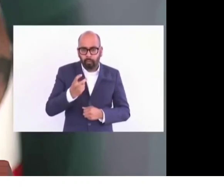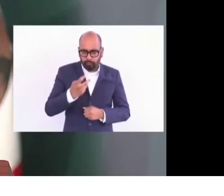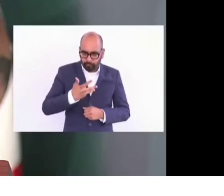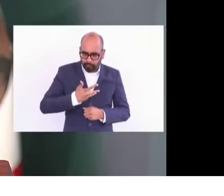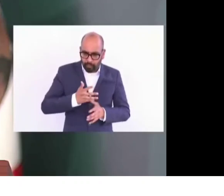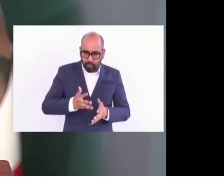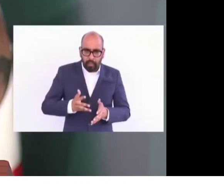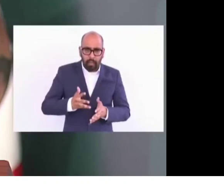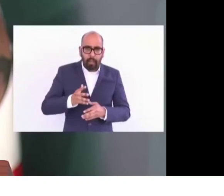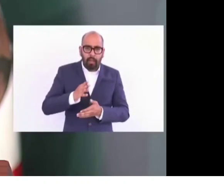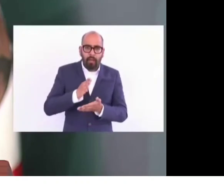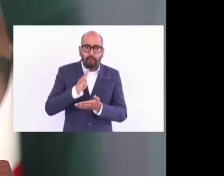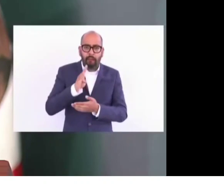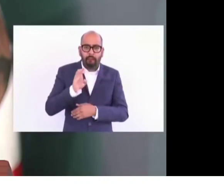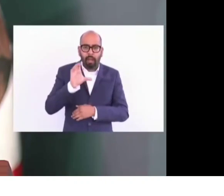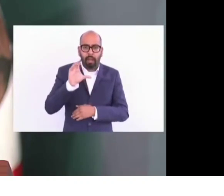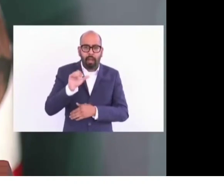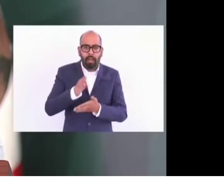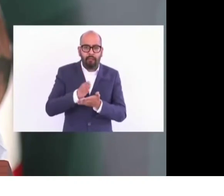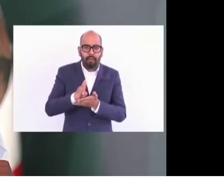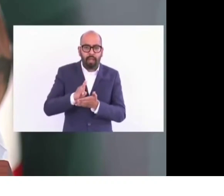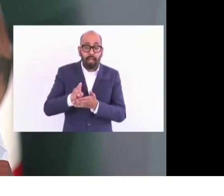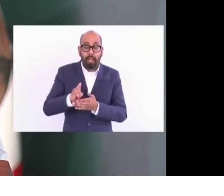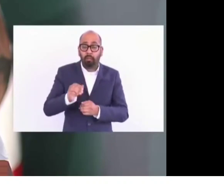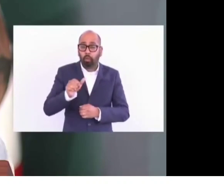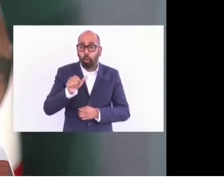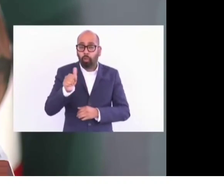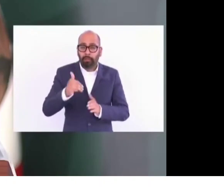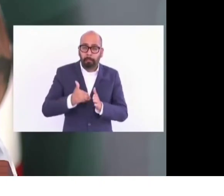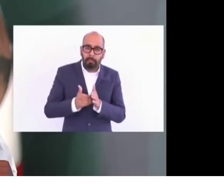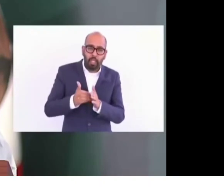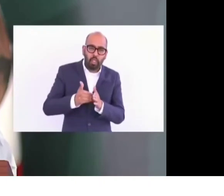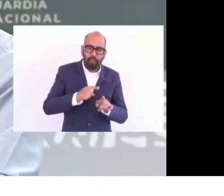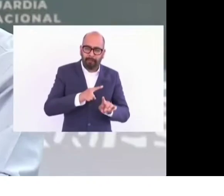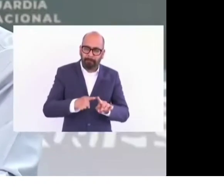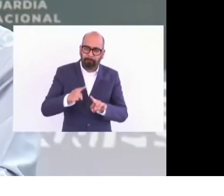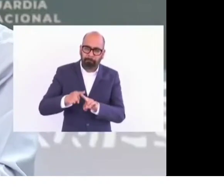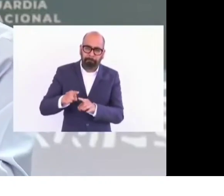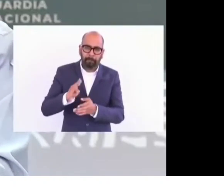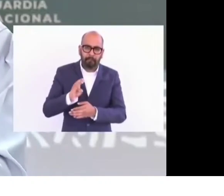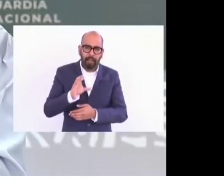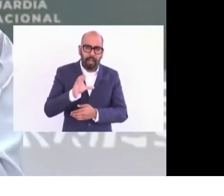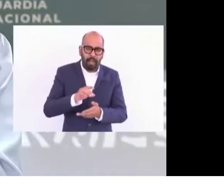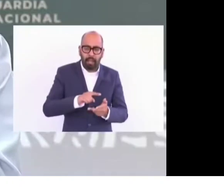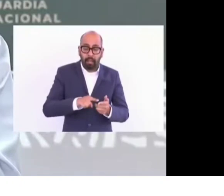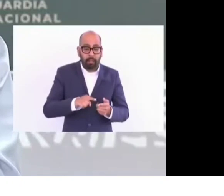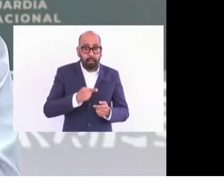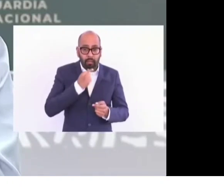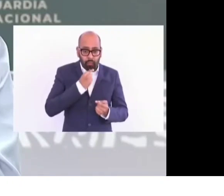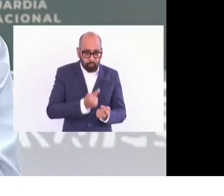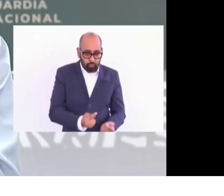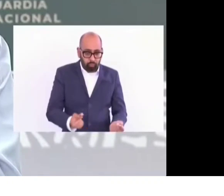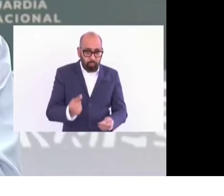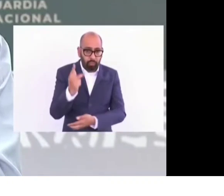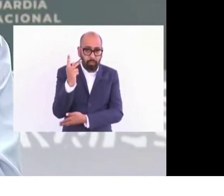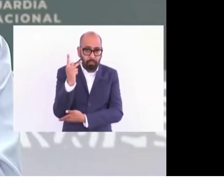becas a estudiantes desde preescolar hasta posgrado,